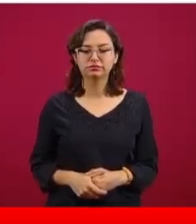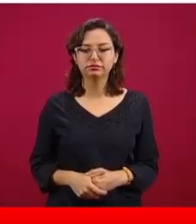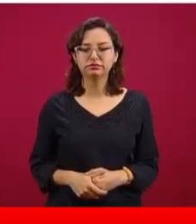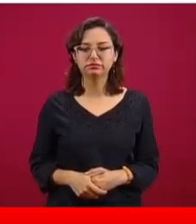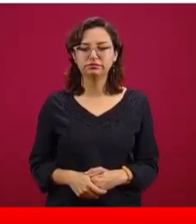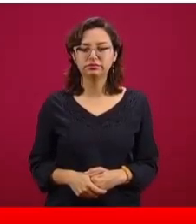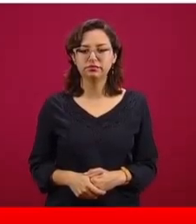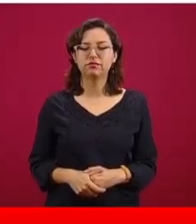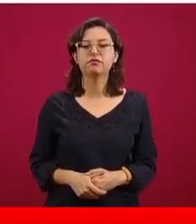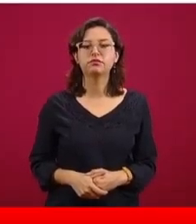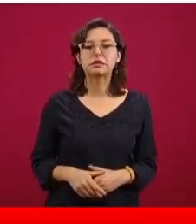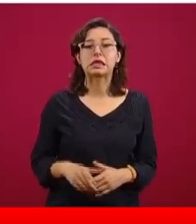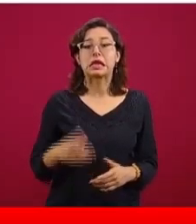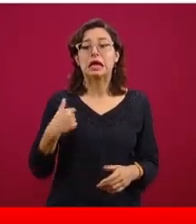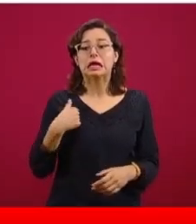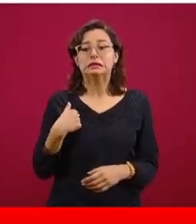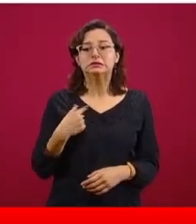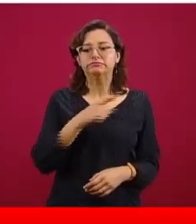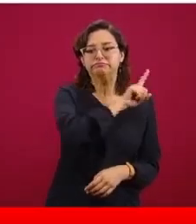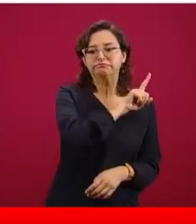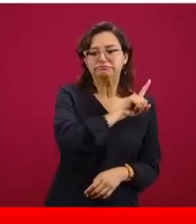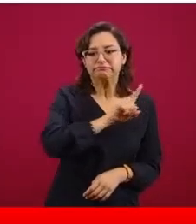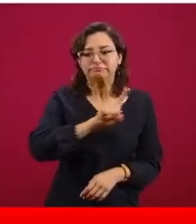me regreso a camino